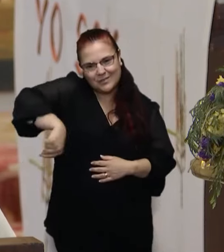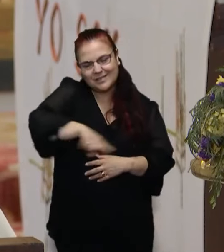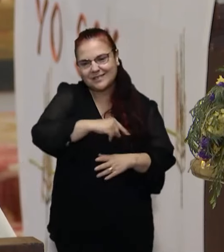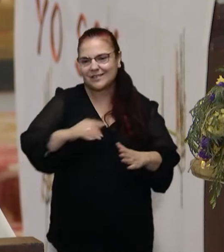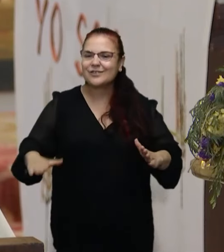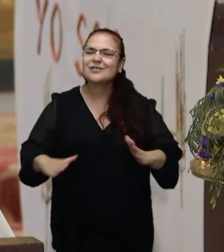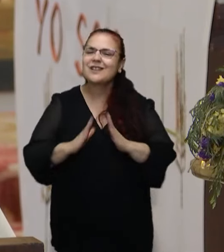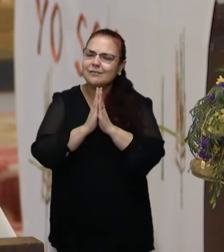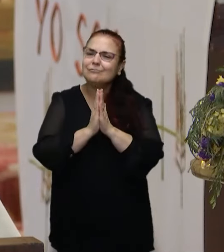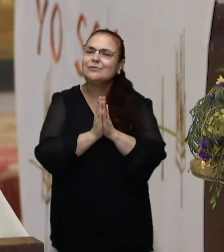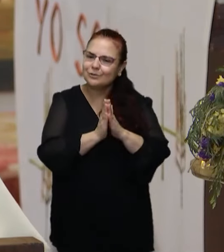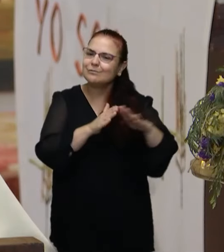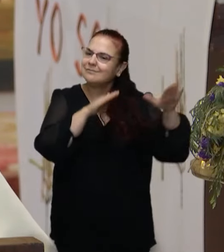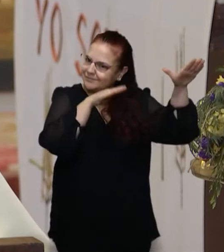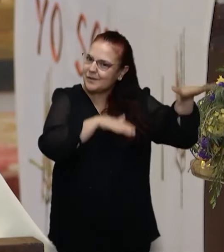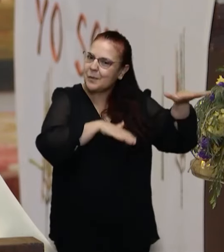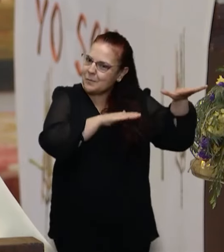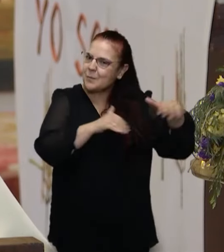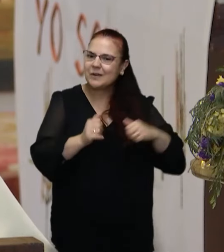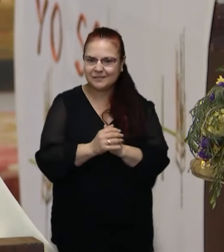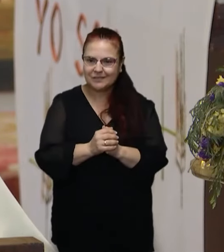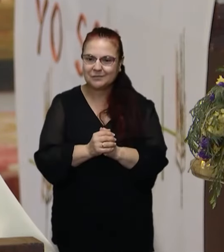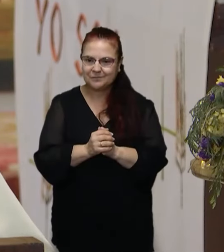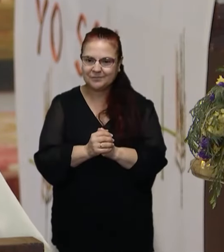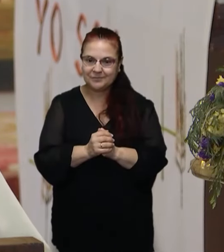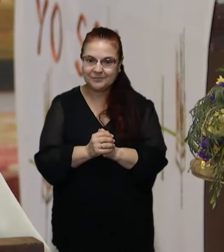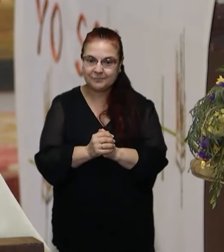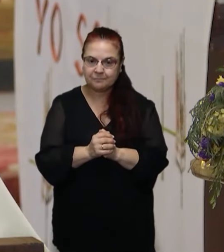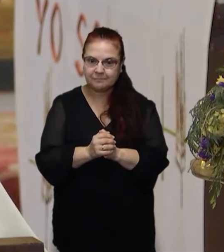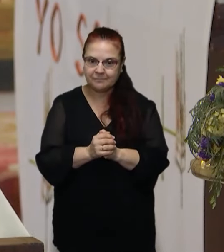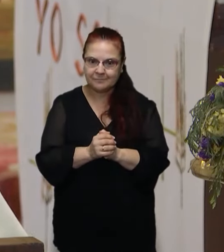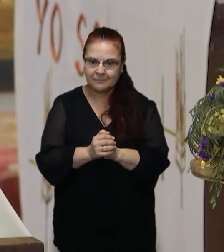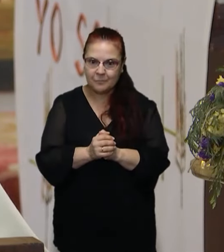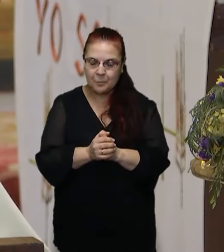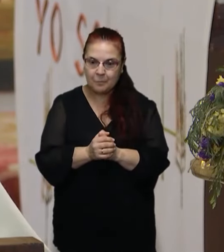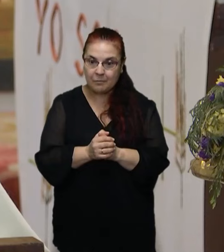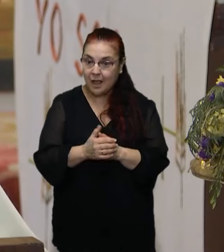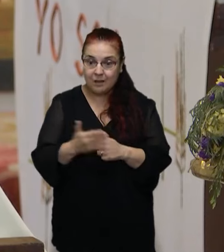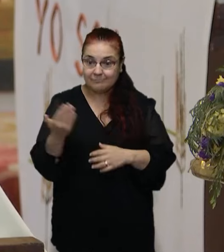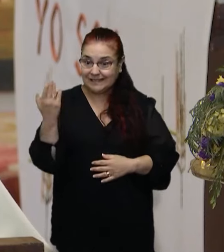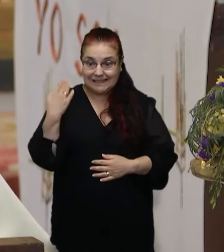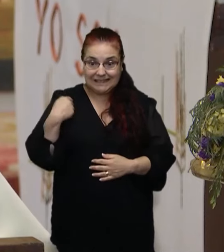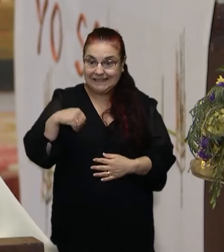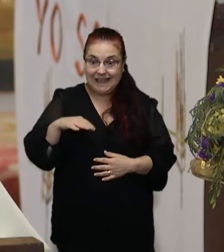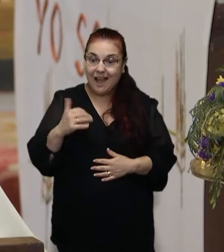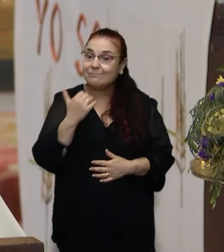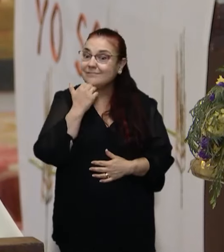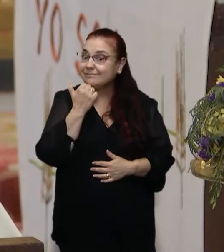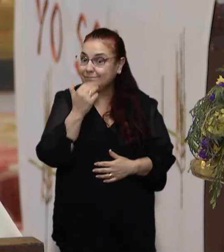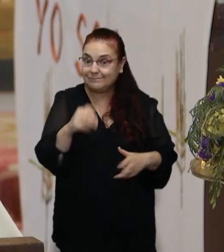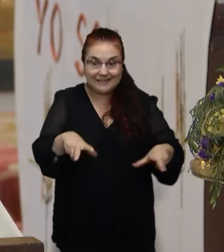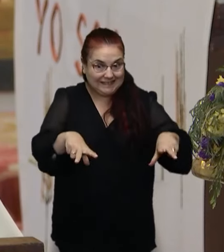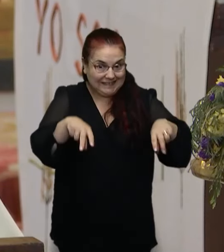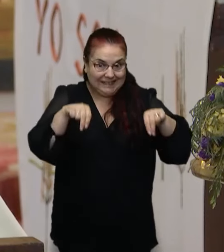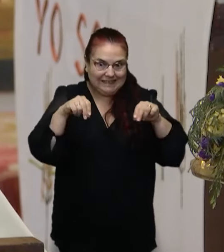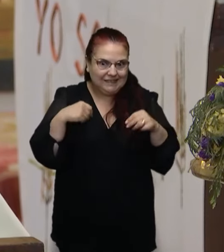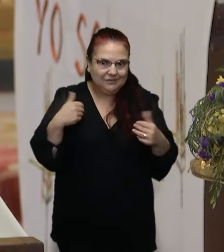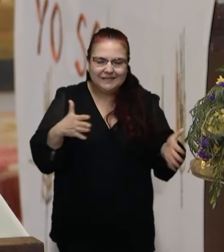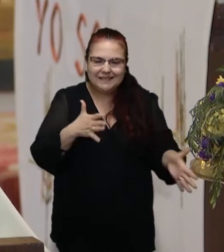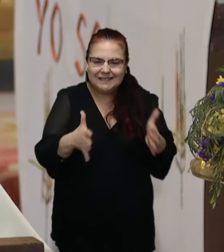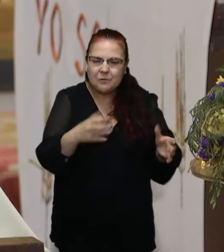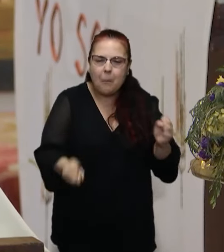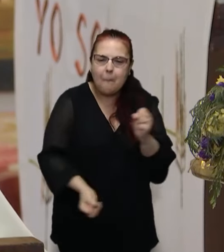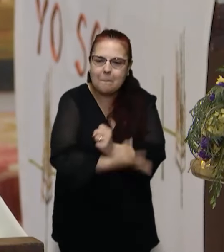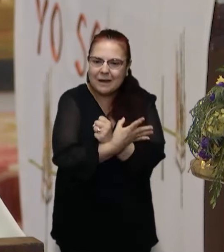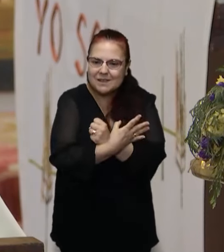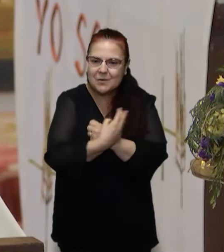de nuestro santo patrón, en pleno, culminando ya el tiempo de la Pascua. La vida